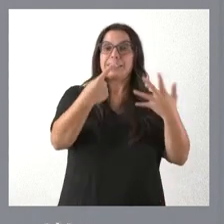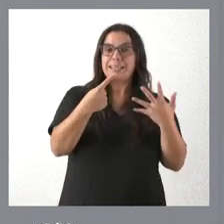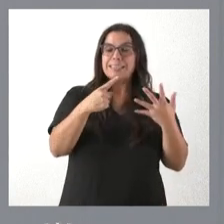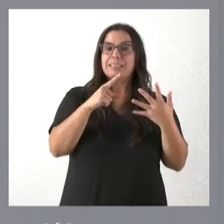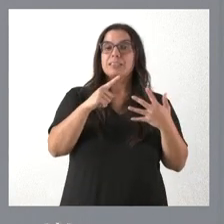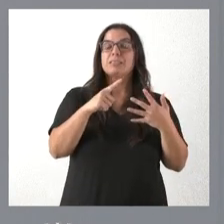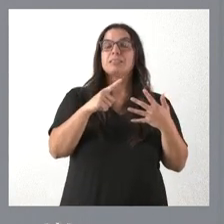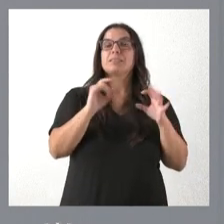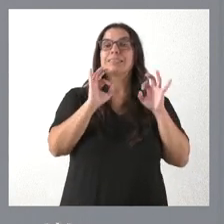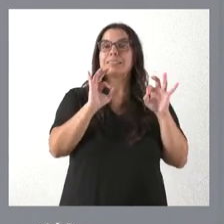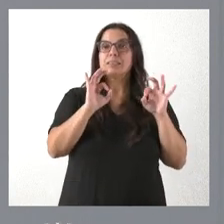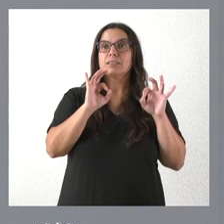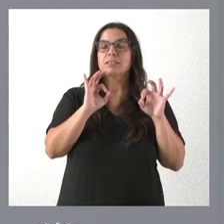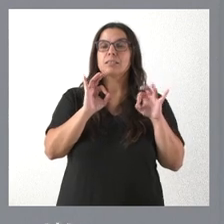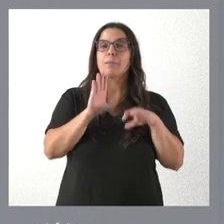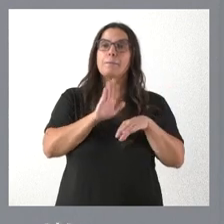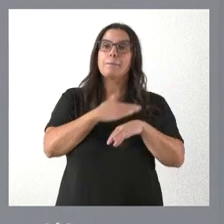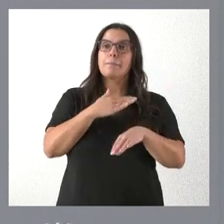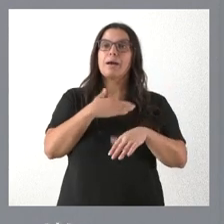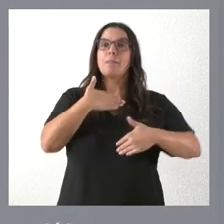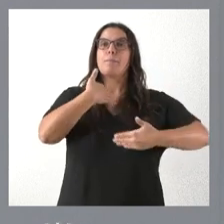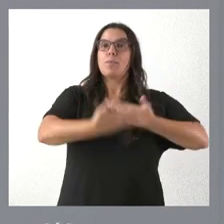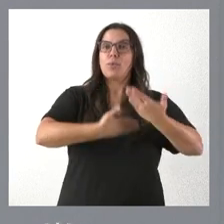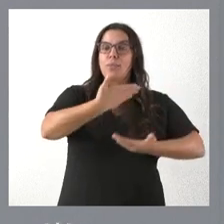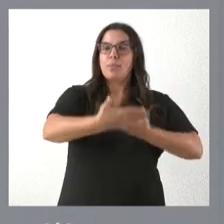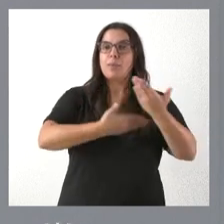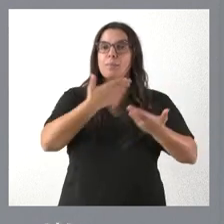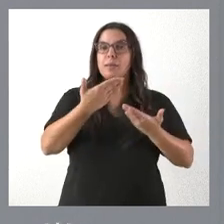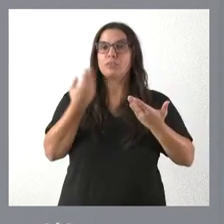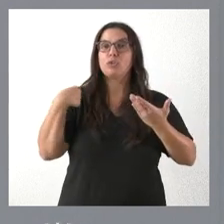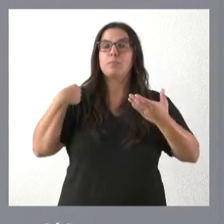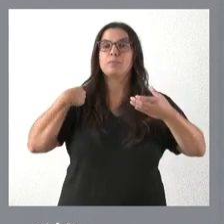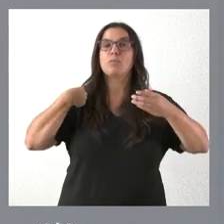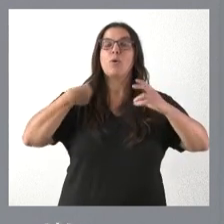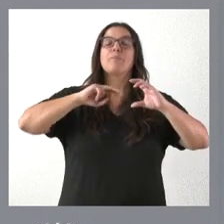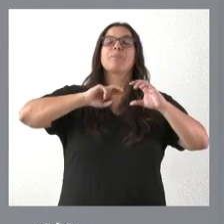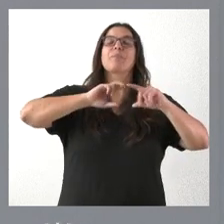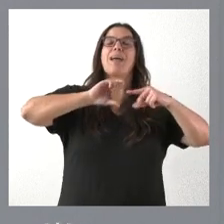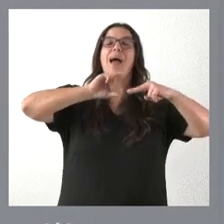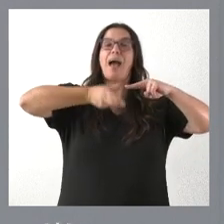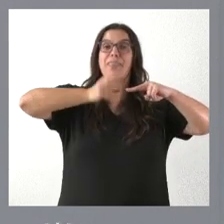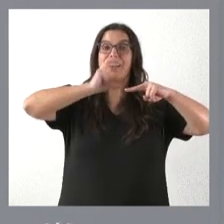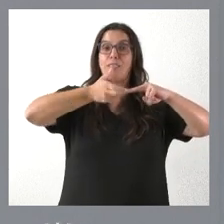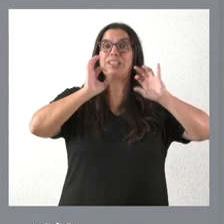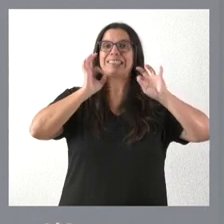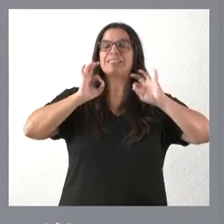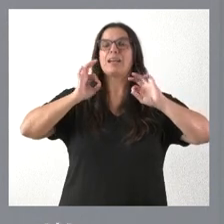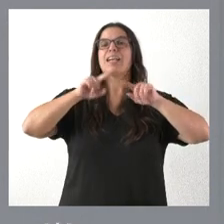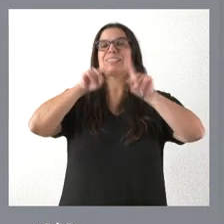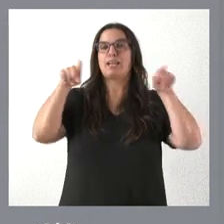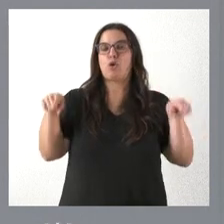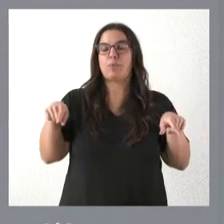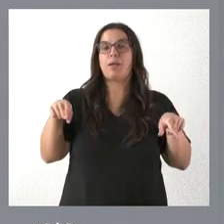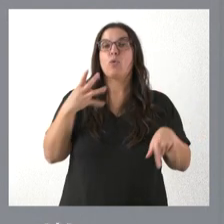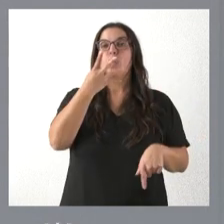euros para procedimientos con acelerador lineal en pacientes de Segovia se adjudican